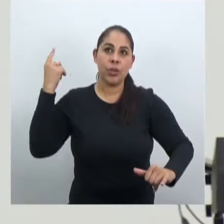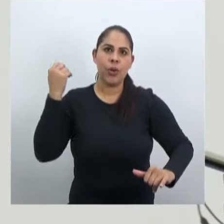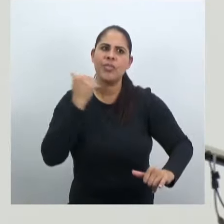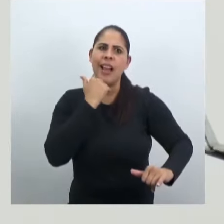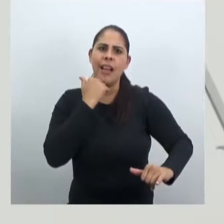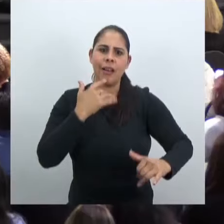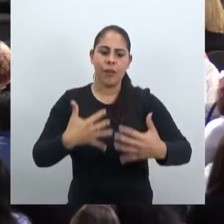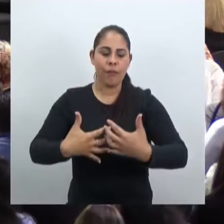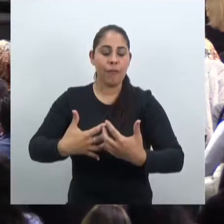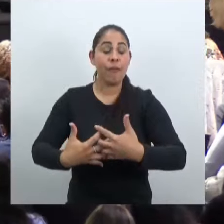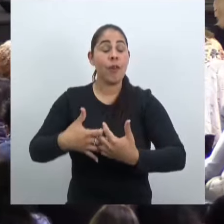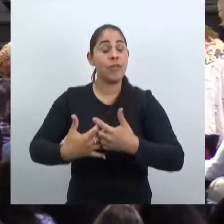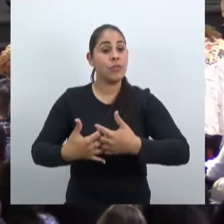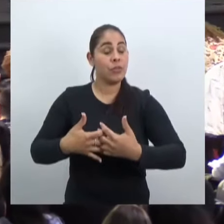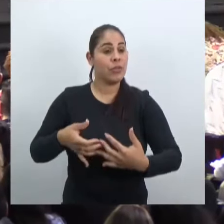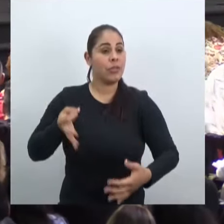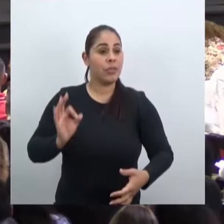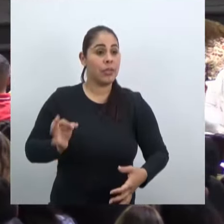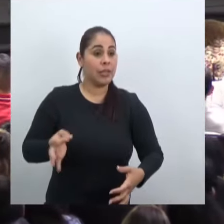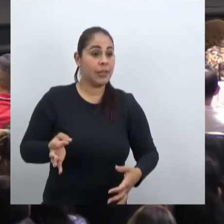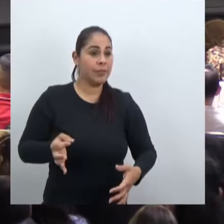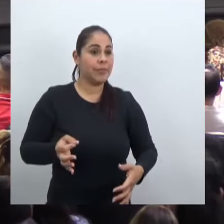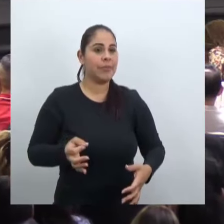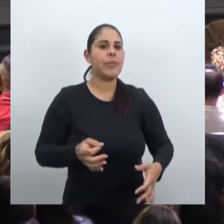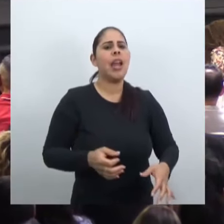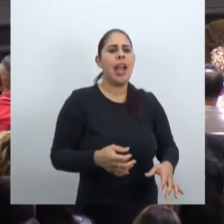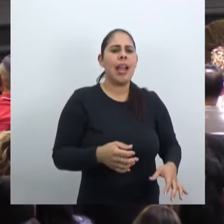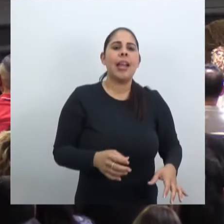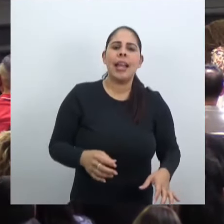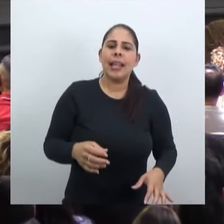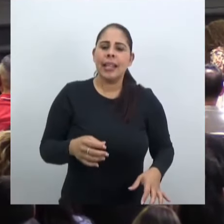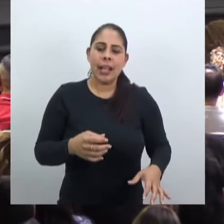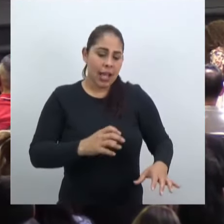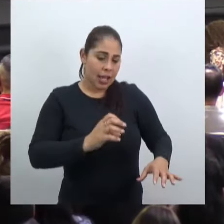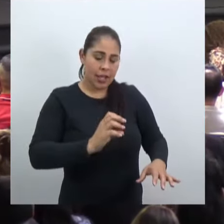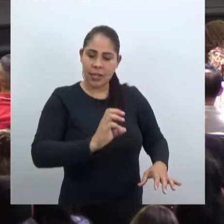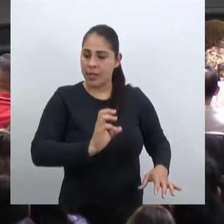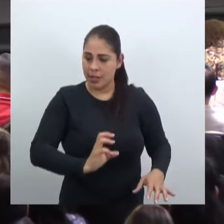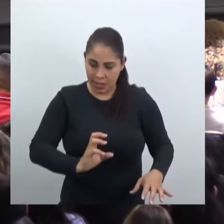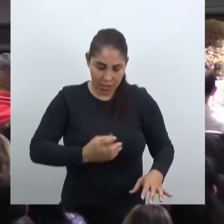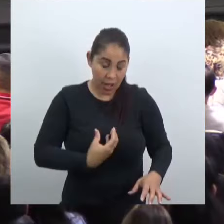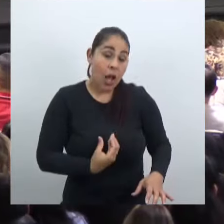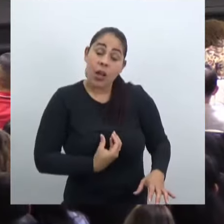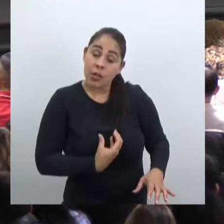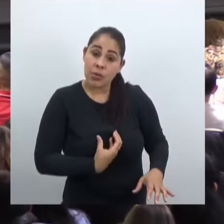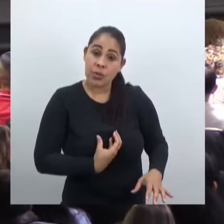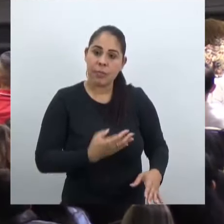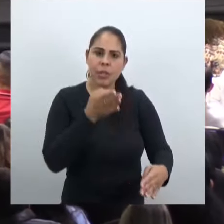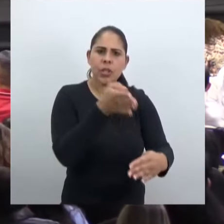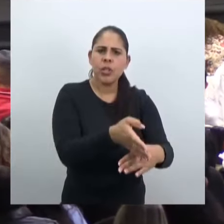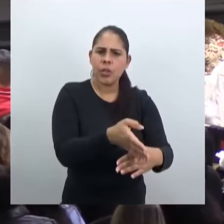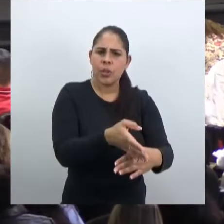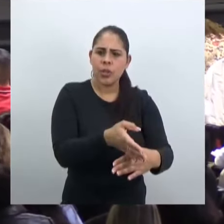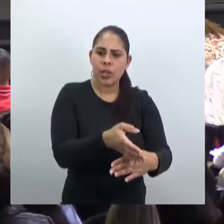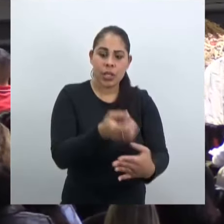¿Quién de vosotros ha ido a un ayuntamiento con un papel y porque le faltaba el sello no funcionaba? ¿No era, como le llaman en